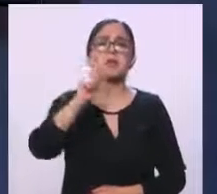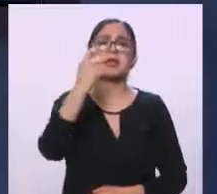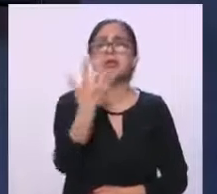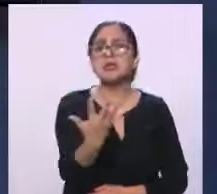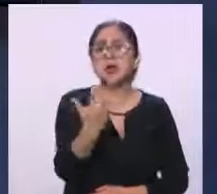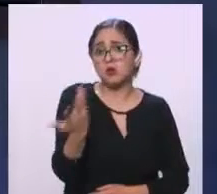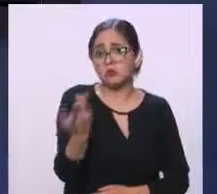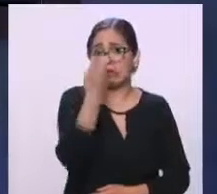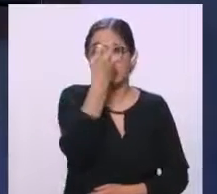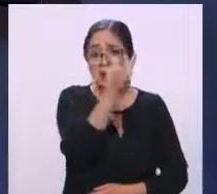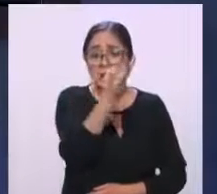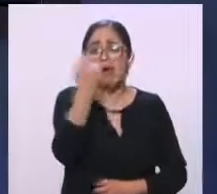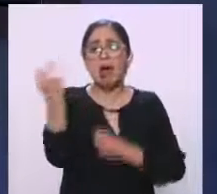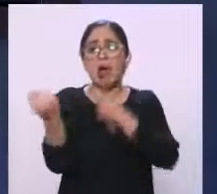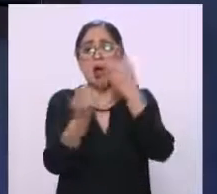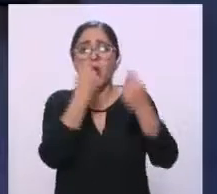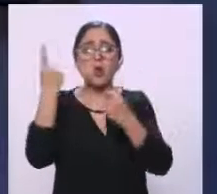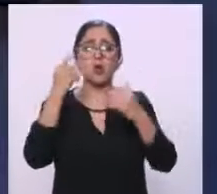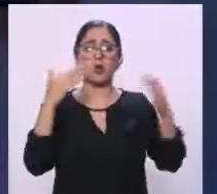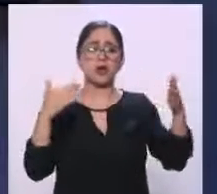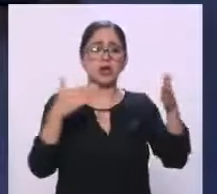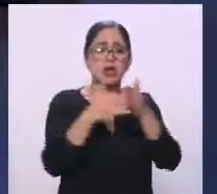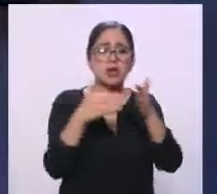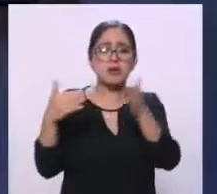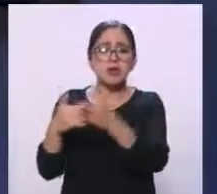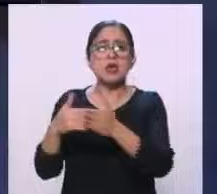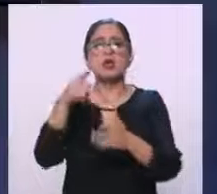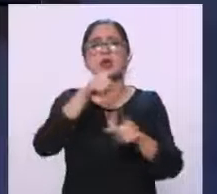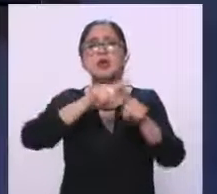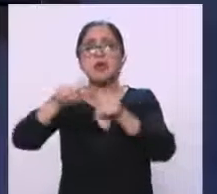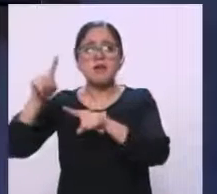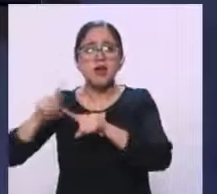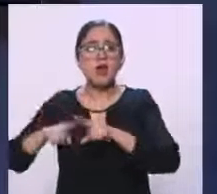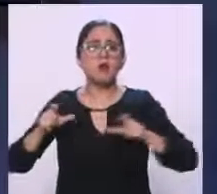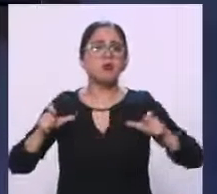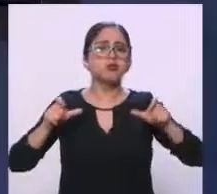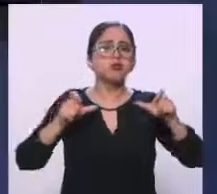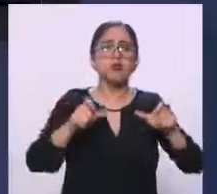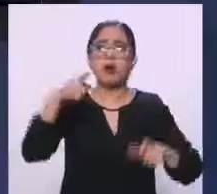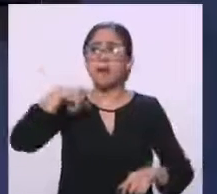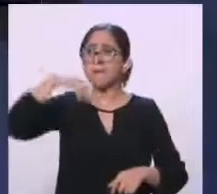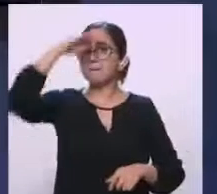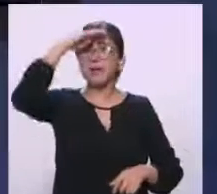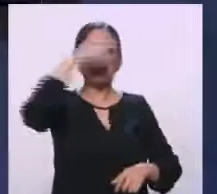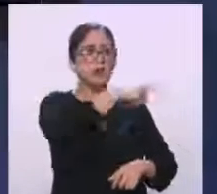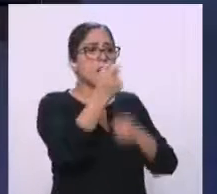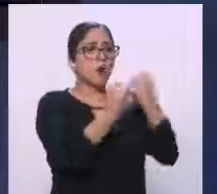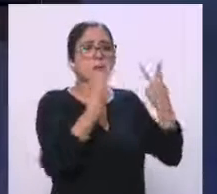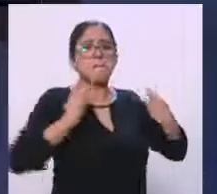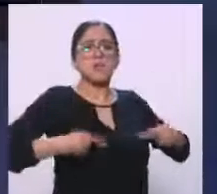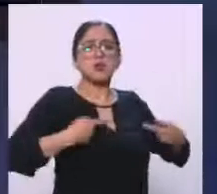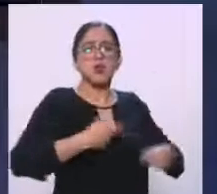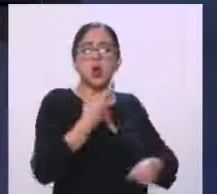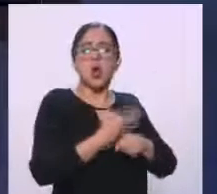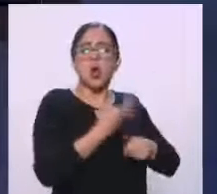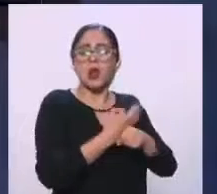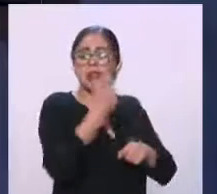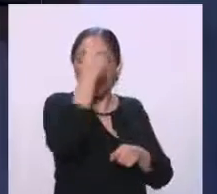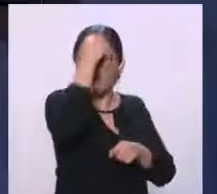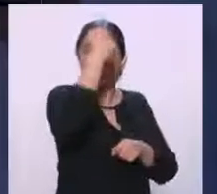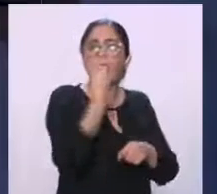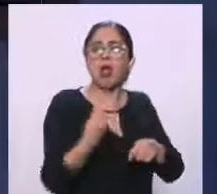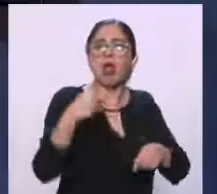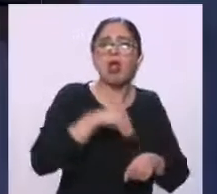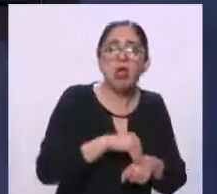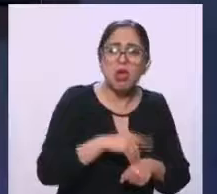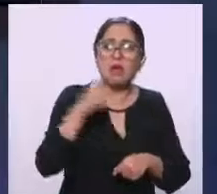25%. Ahí se ponen en los límites territoriales de los municipios retenes improvisados, sin medidas adecuadas de salubridad, poniendo en riesgo